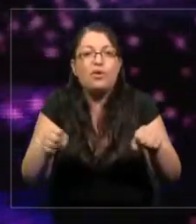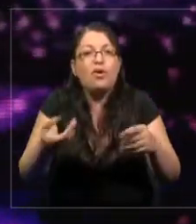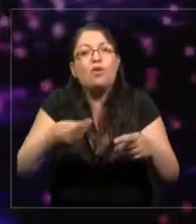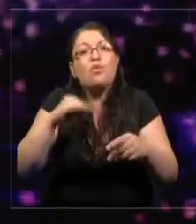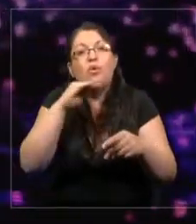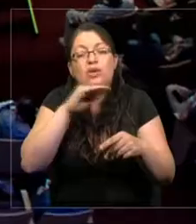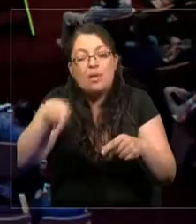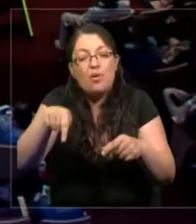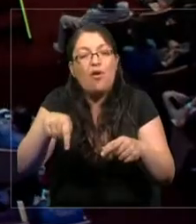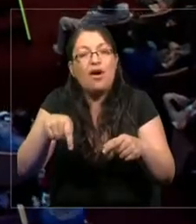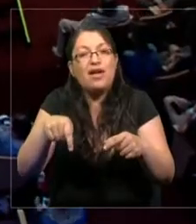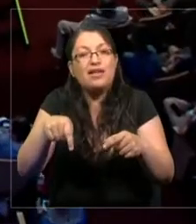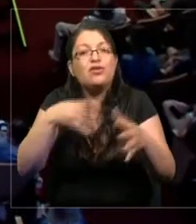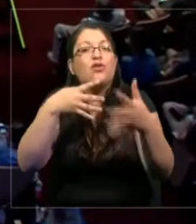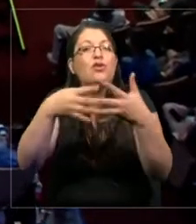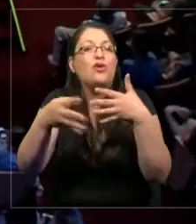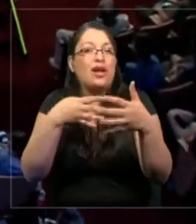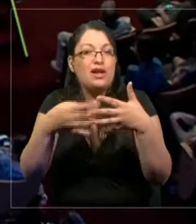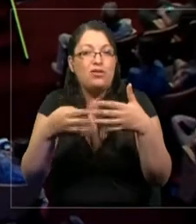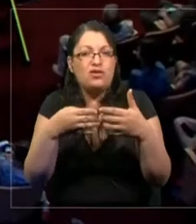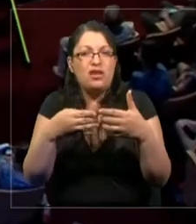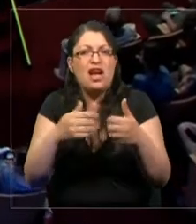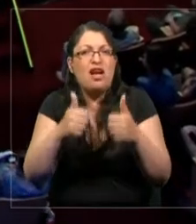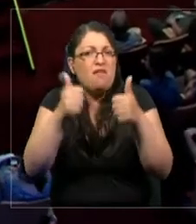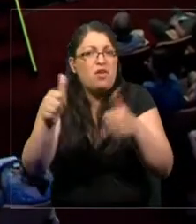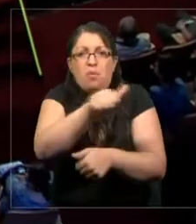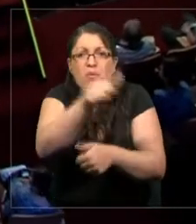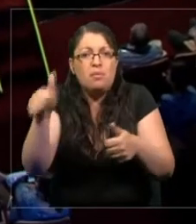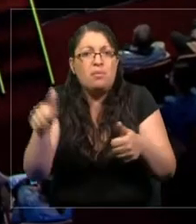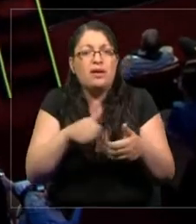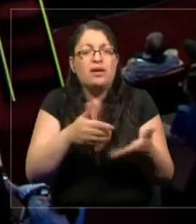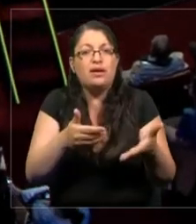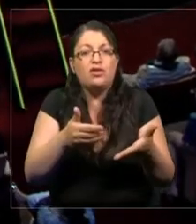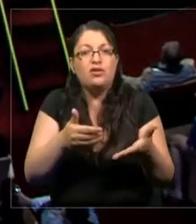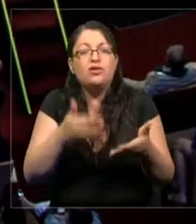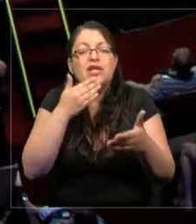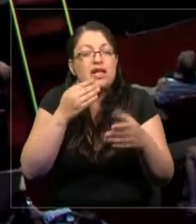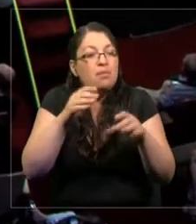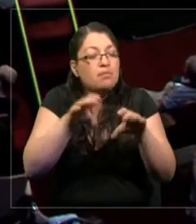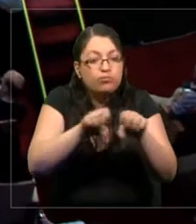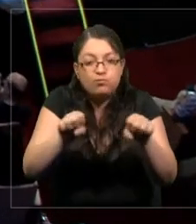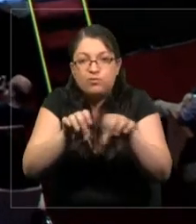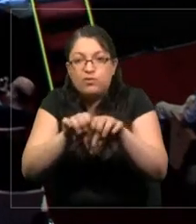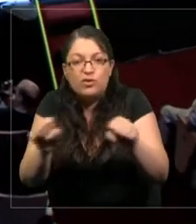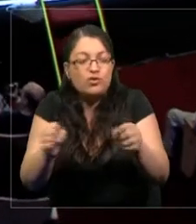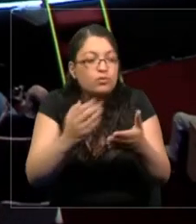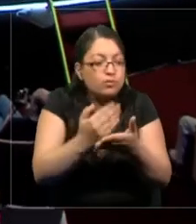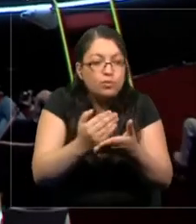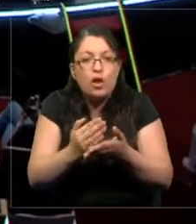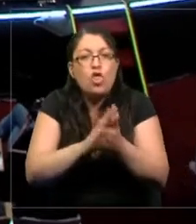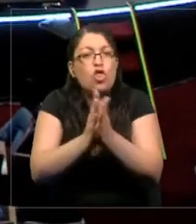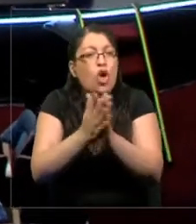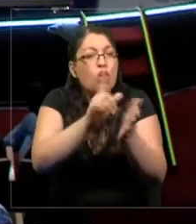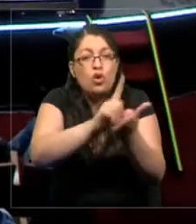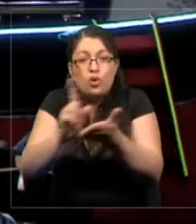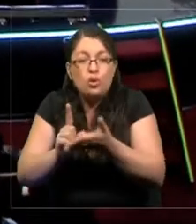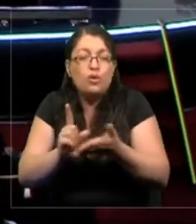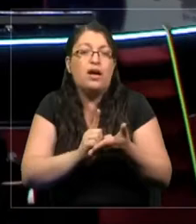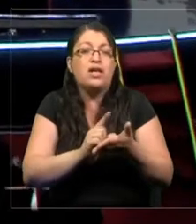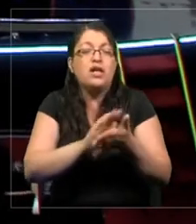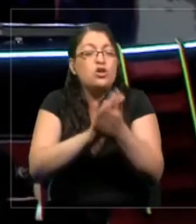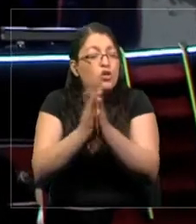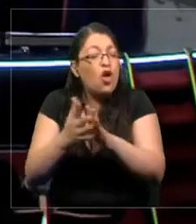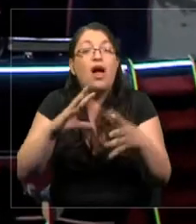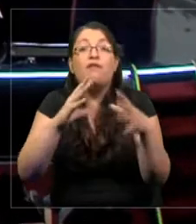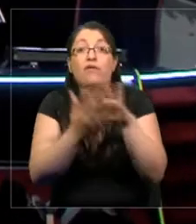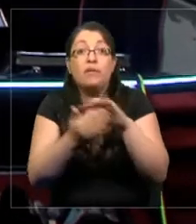este bien común que es natura y articularlo en todos los espacios que sea posible y de todas las maneras que yo sea